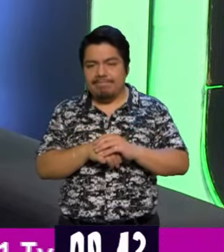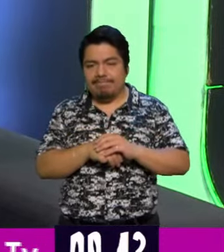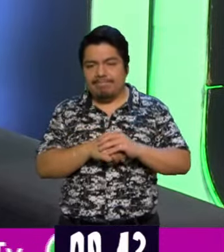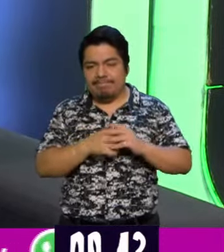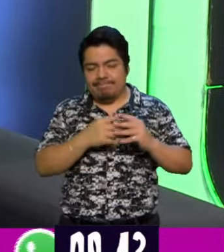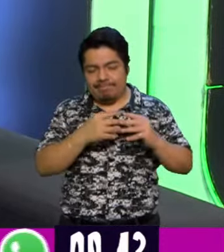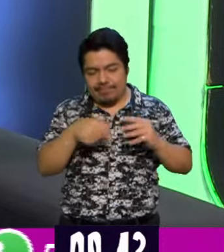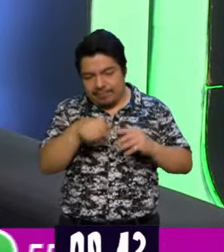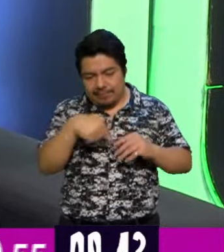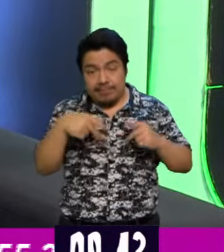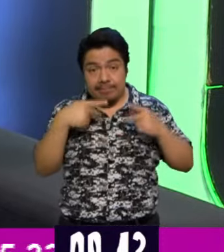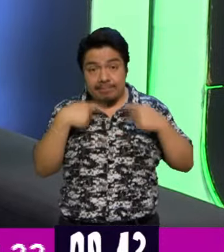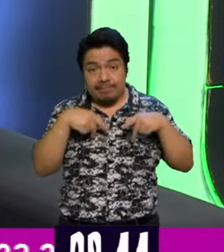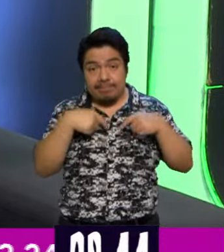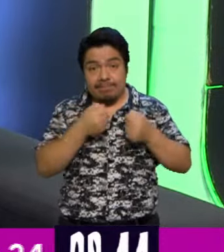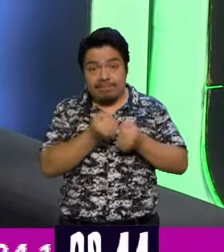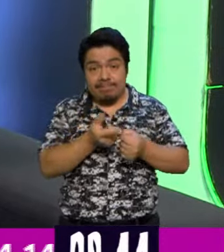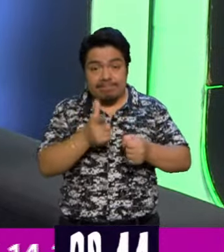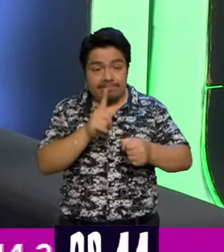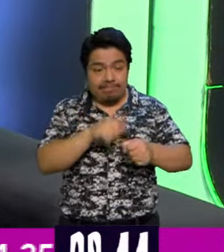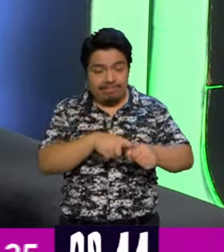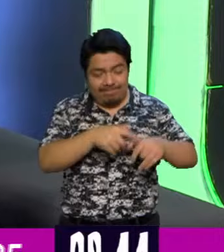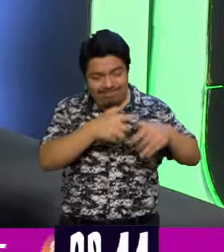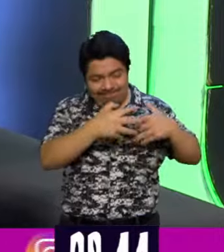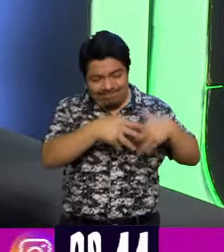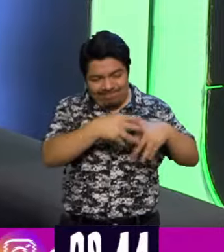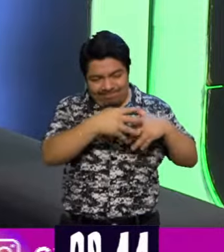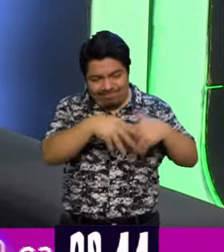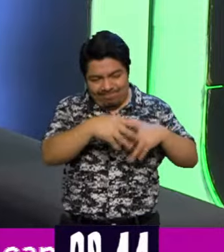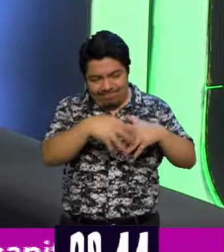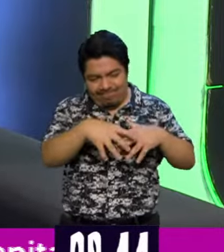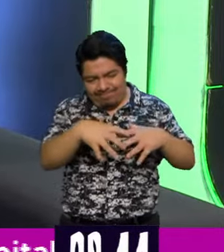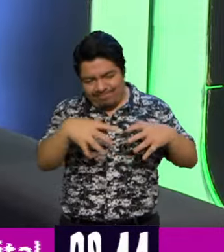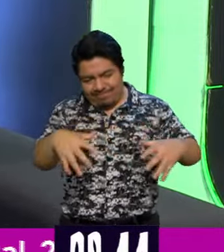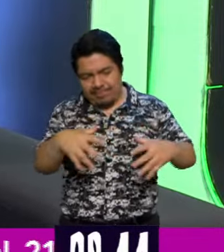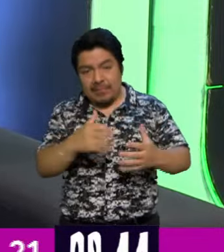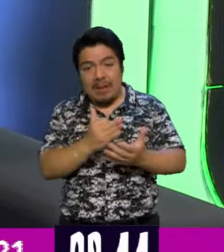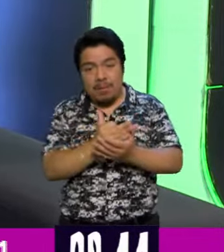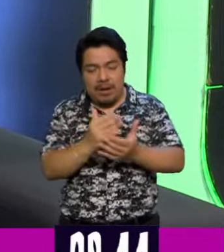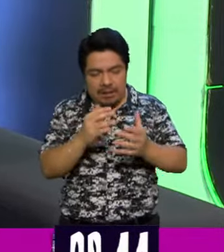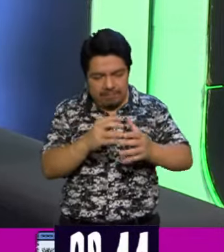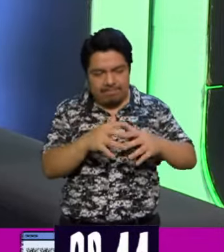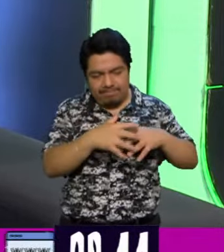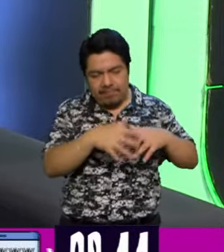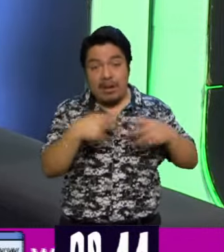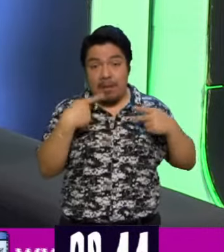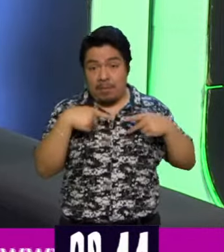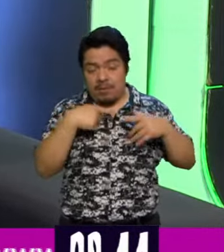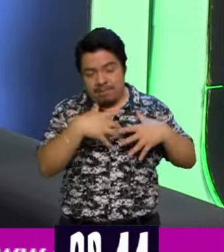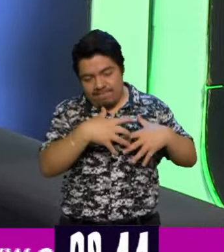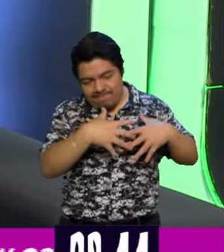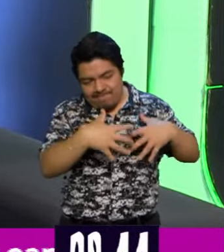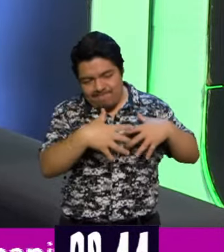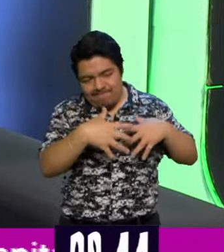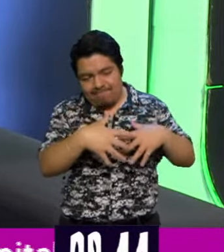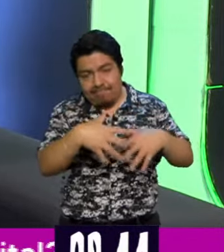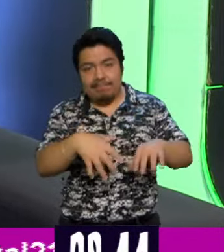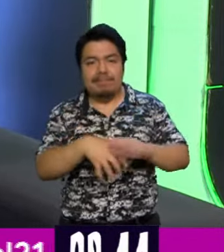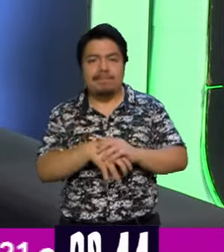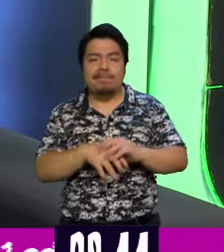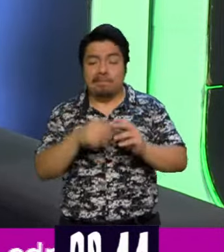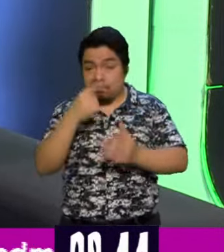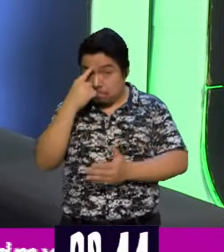movimiento social es mayor que el, sí, partido Morena. Afortunadamente. ¿No? Eso es muy, hijo, importante. Sí. Y creo yo que lo